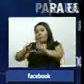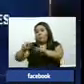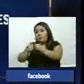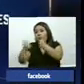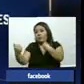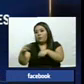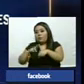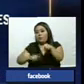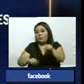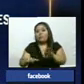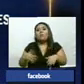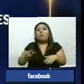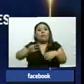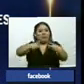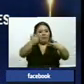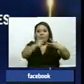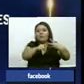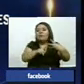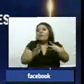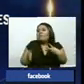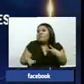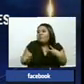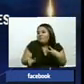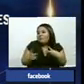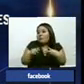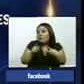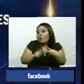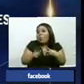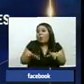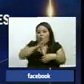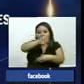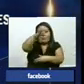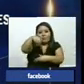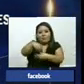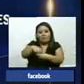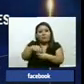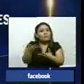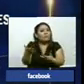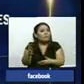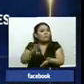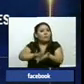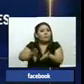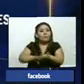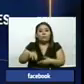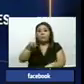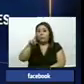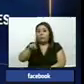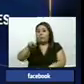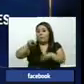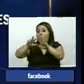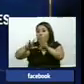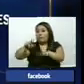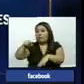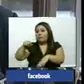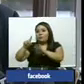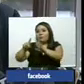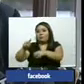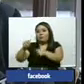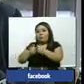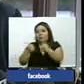$14.8 millones, mientras un tercer sistema que funcionaría de forma integrada rondaría unos